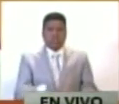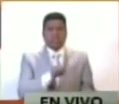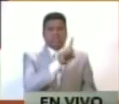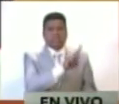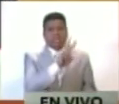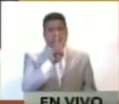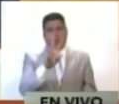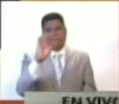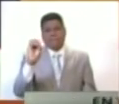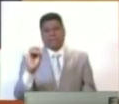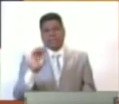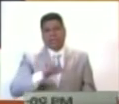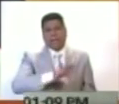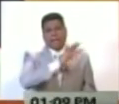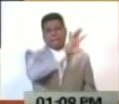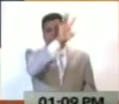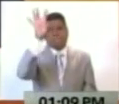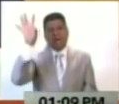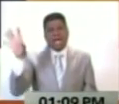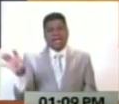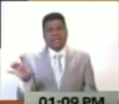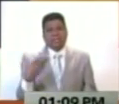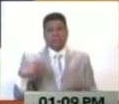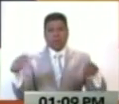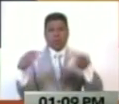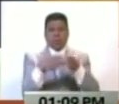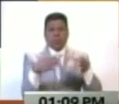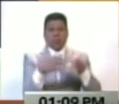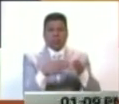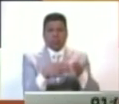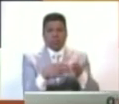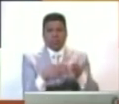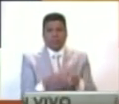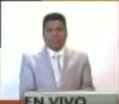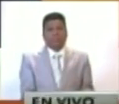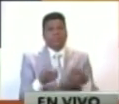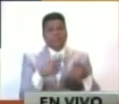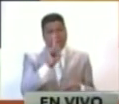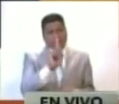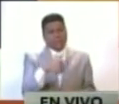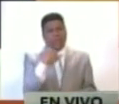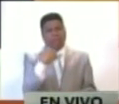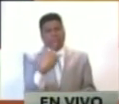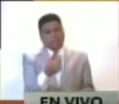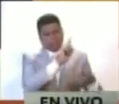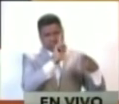120 países que conforman nuestro movimiento. Y de igual forma, esta secretaría debería